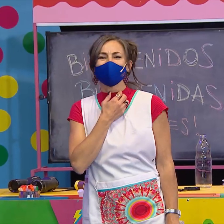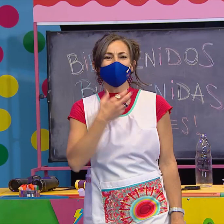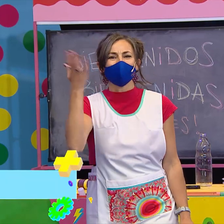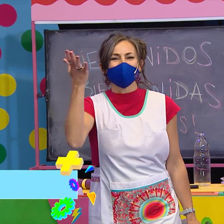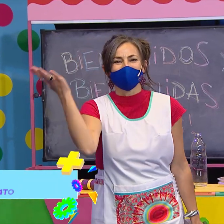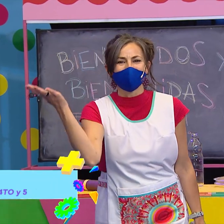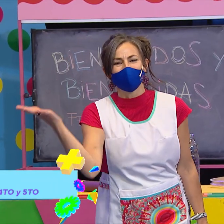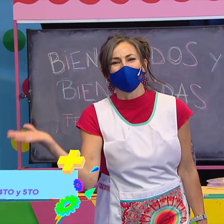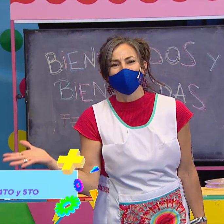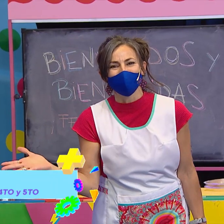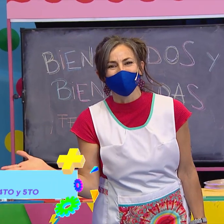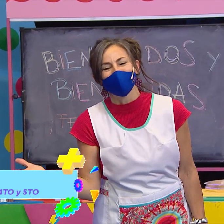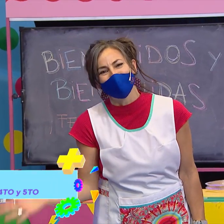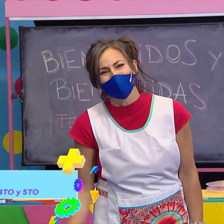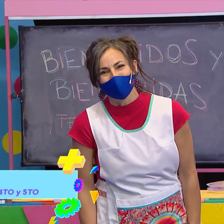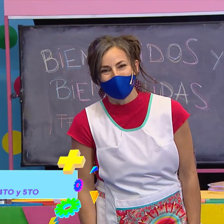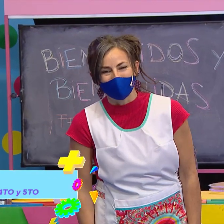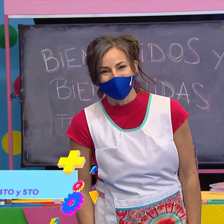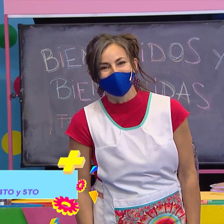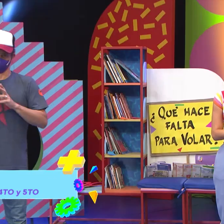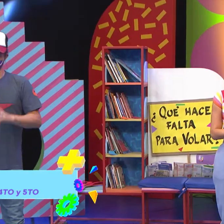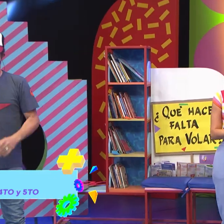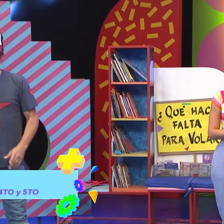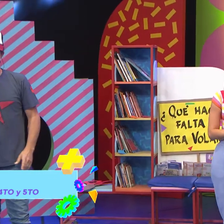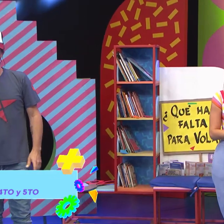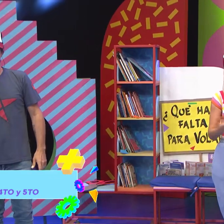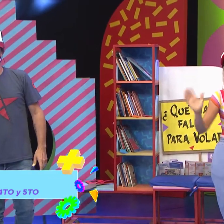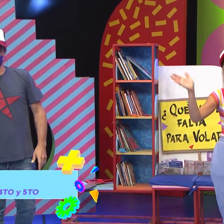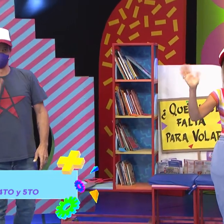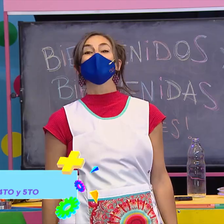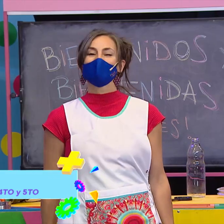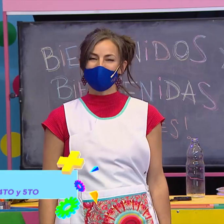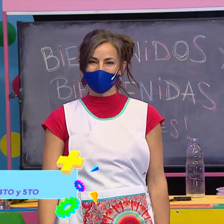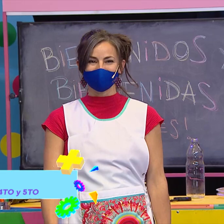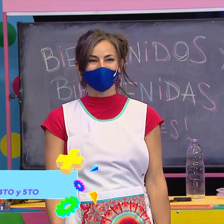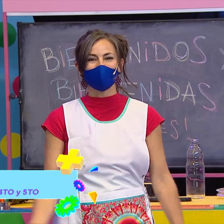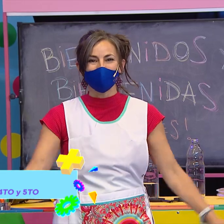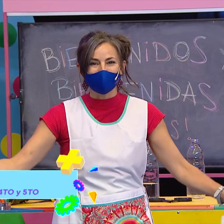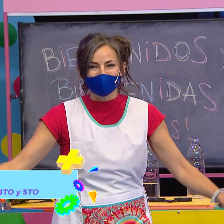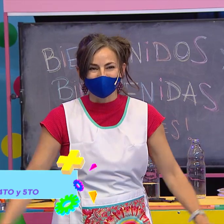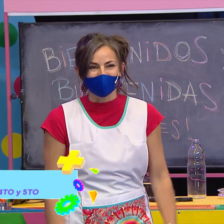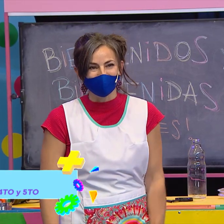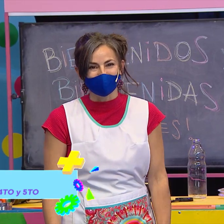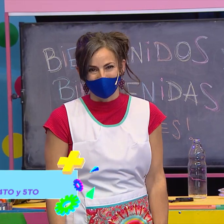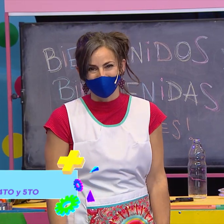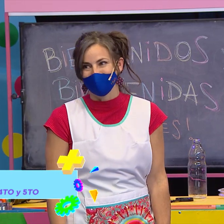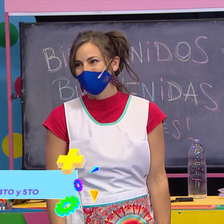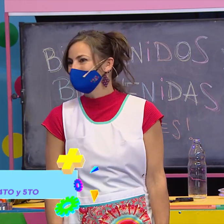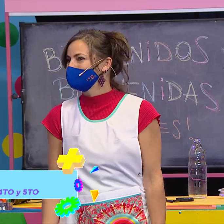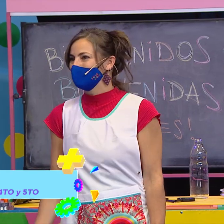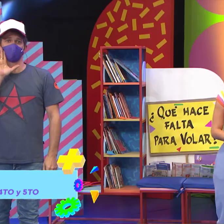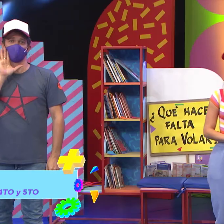bien. ¿Qué tal los chicos y las chicas del cuarto y quinto grado de todo el país? ¡Hola! ¡Hola, Zamba! ¿Cómo estás? ¿Cómo pasaron ese fin de